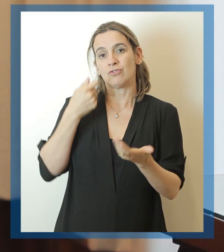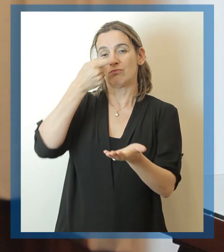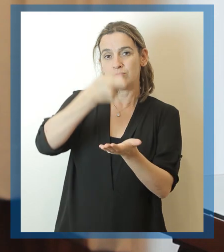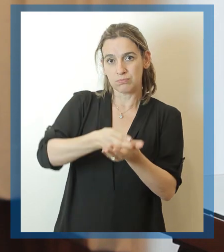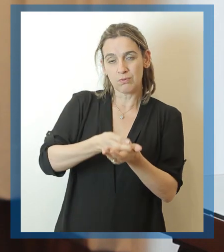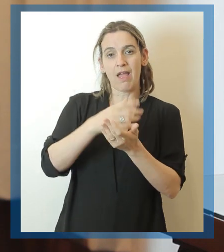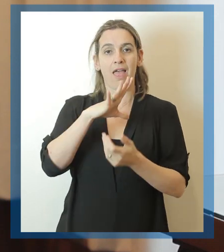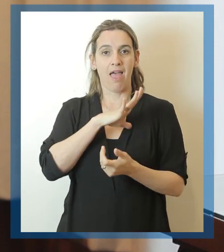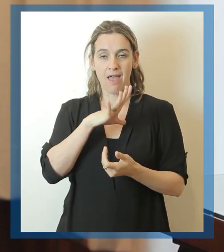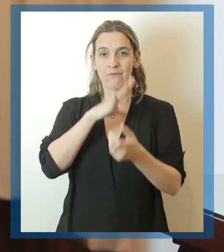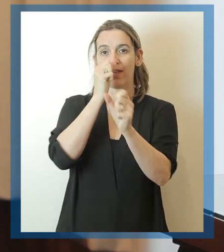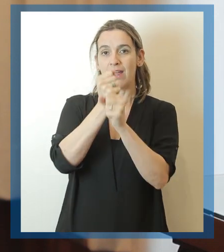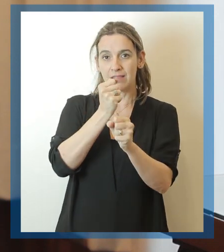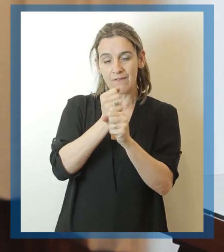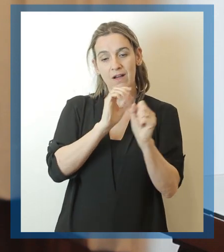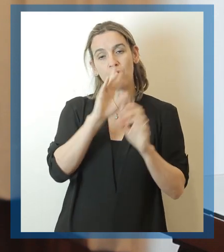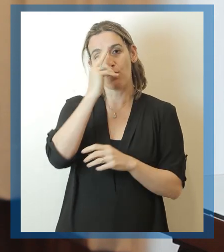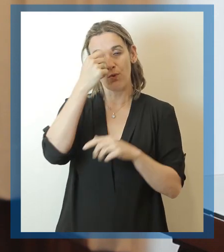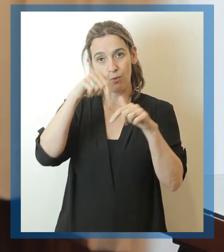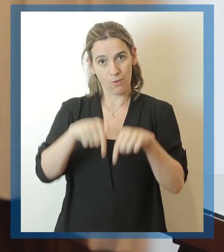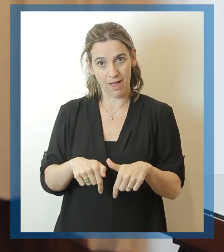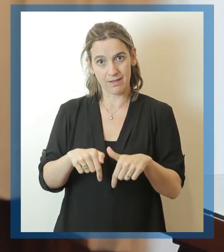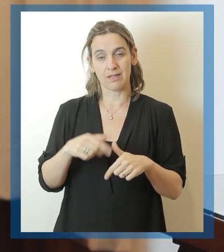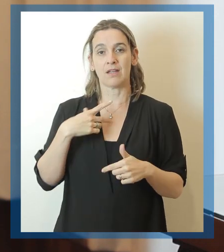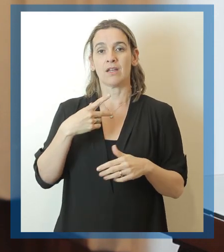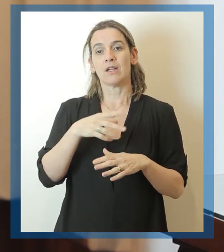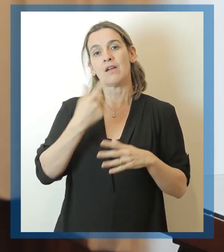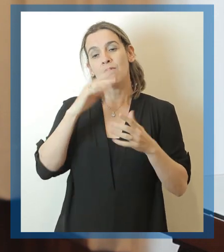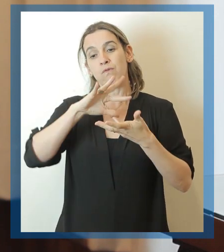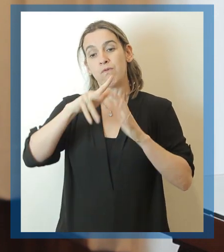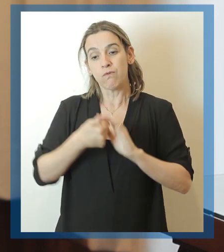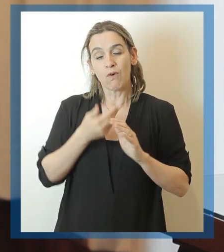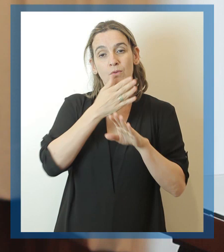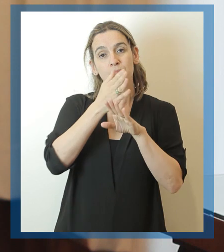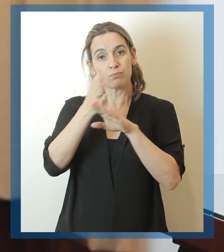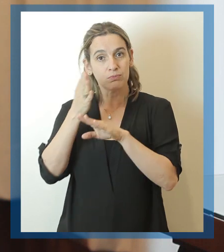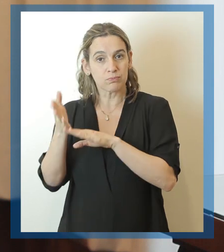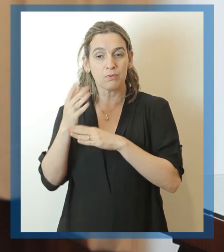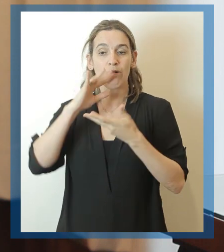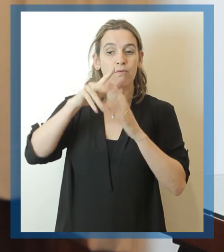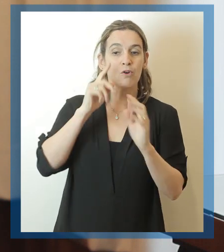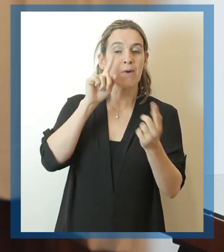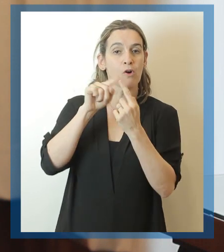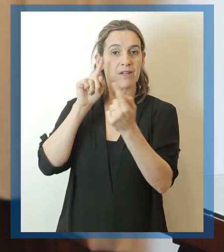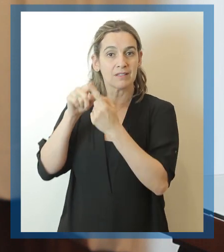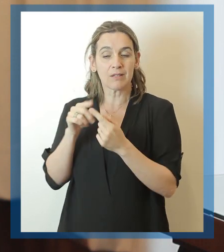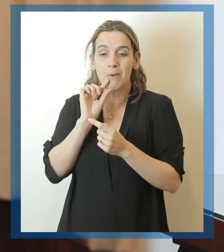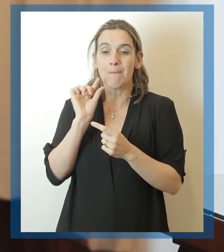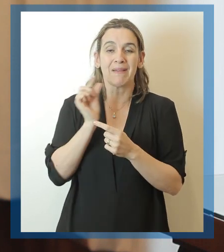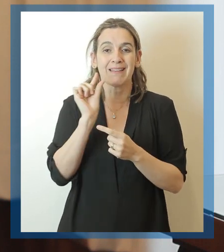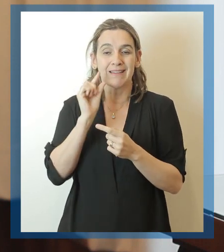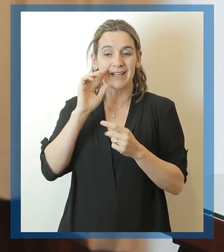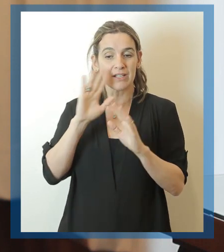una transferencia monetaria, había trabajo por Uruguay, rutas de salida, construyendo rutas de salida,